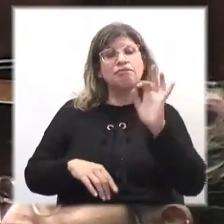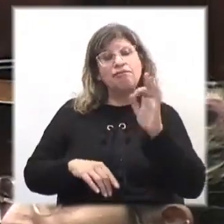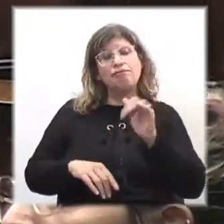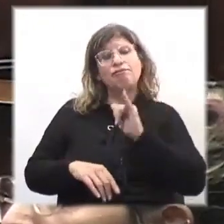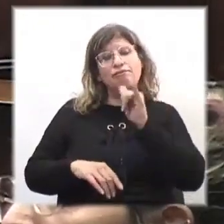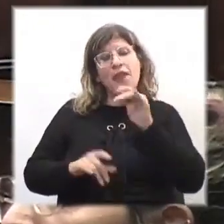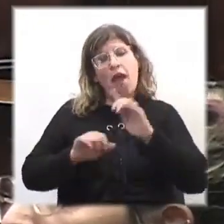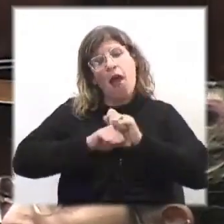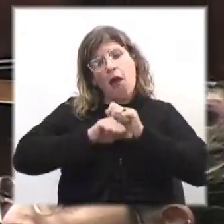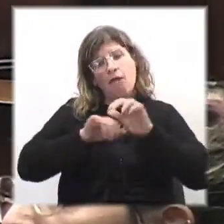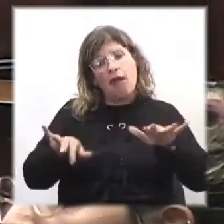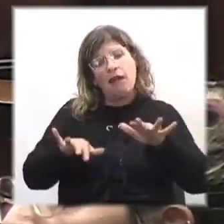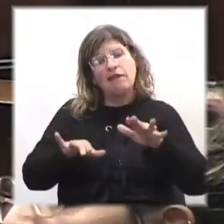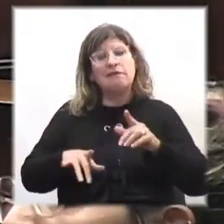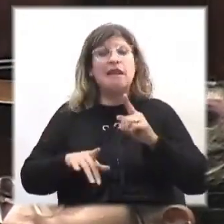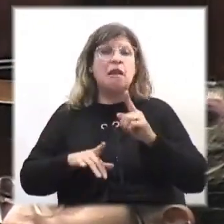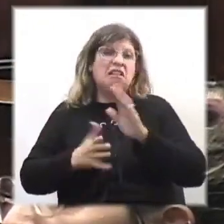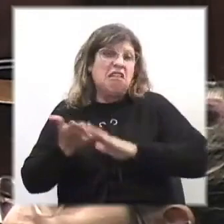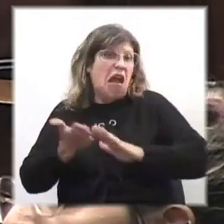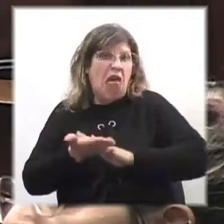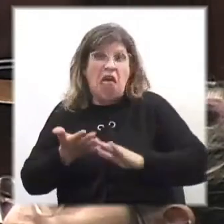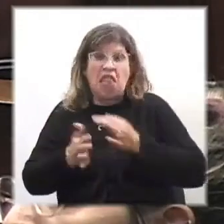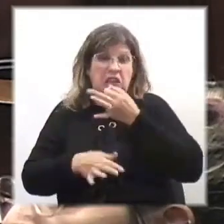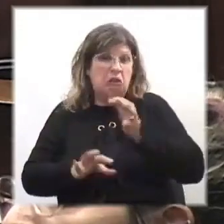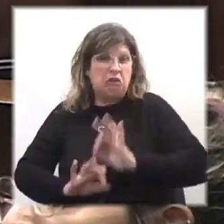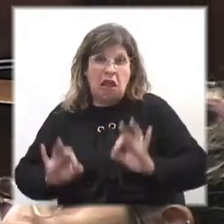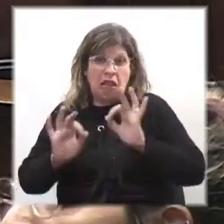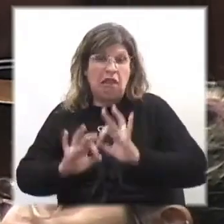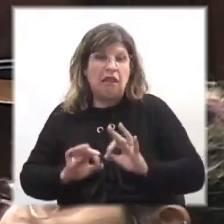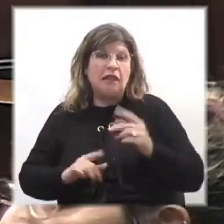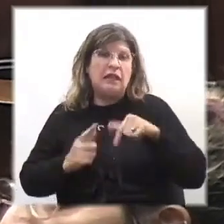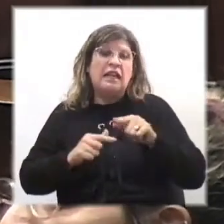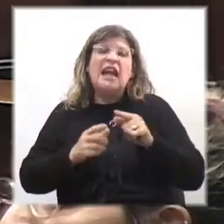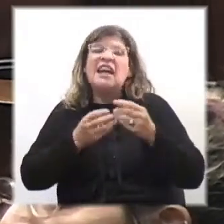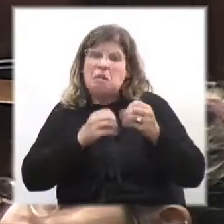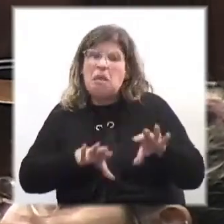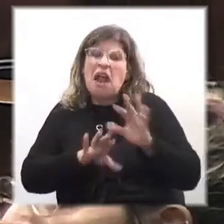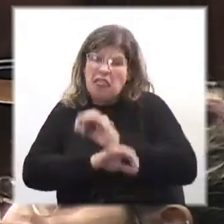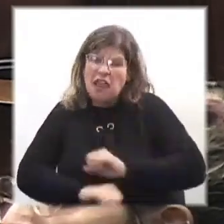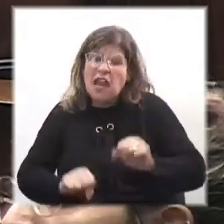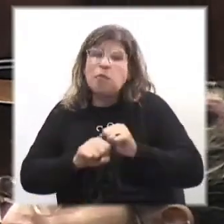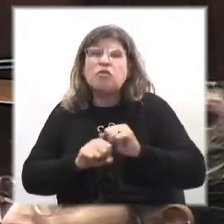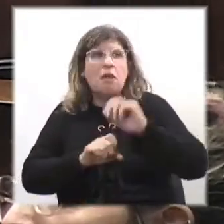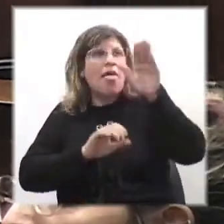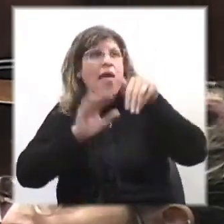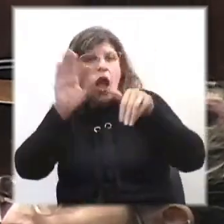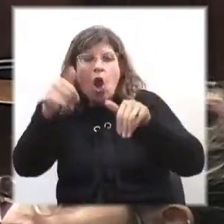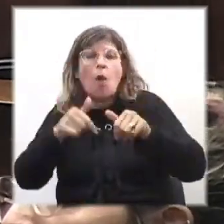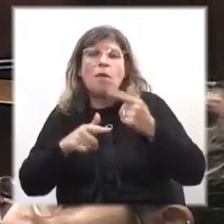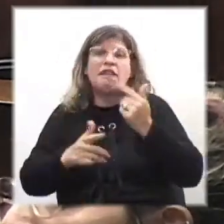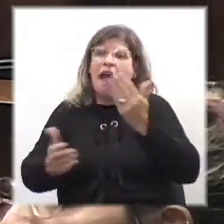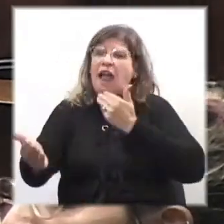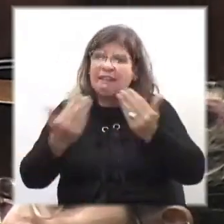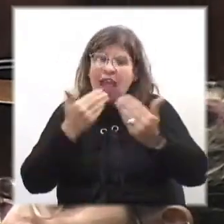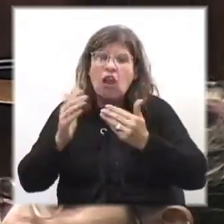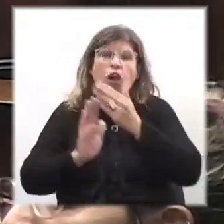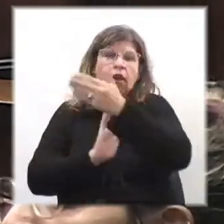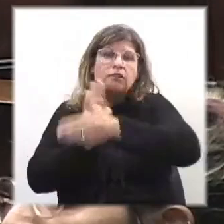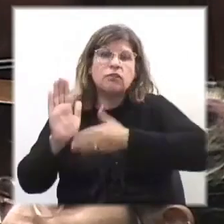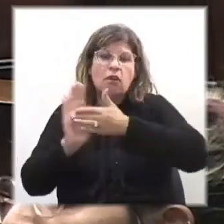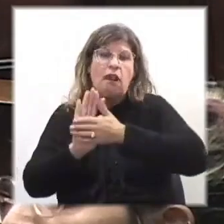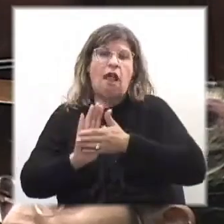una conferencia de prensa para anunciar la nada misma y se pierde la posibilidad de convocar al diálogo nacional